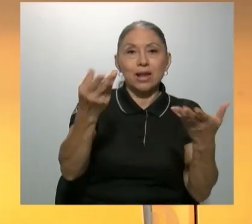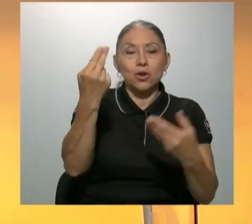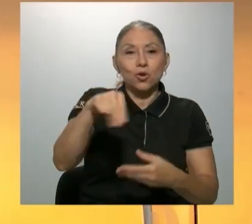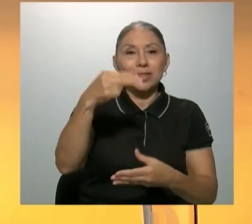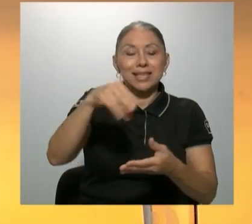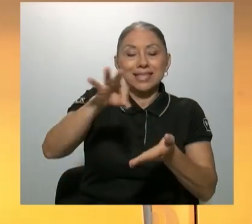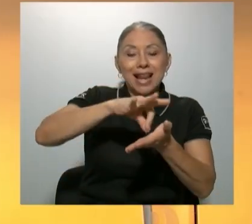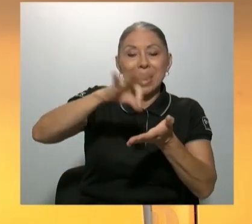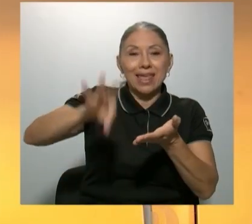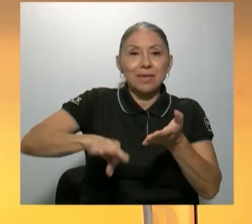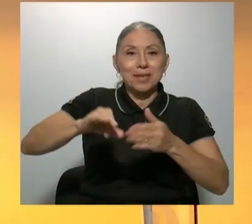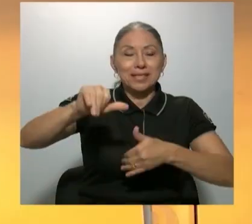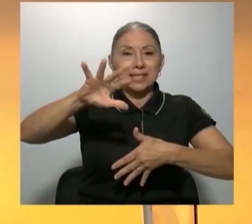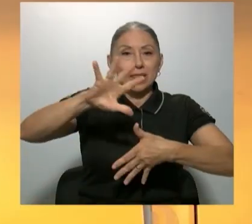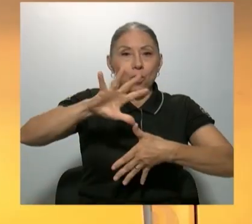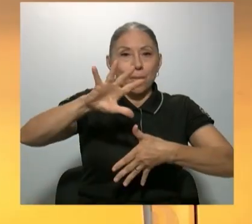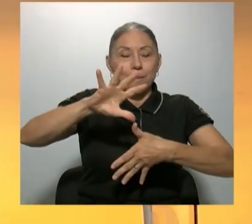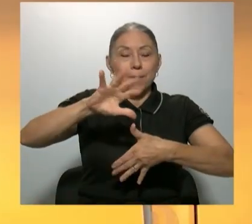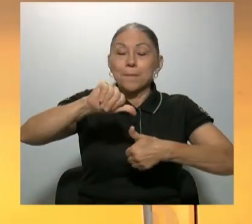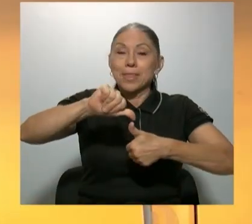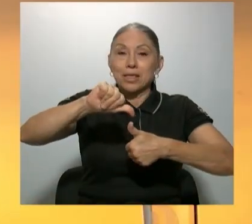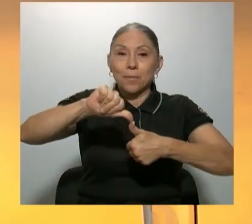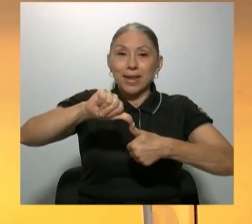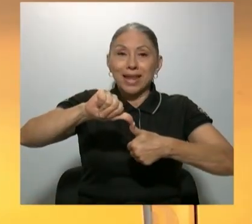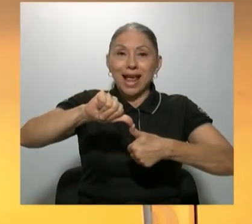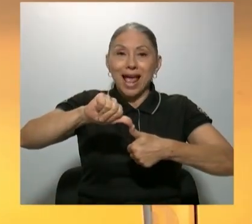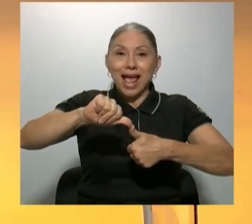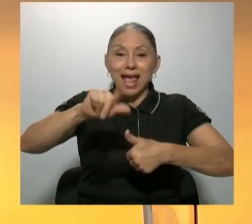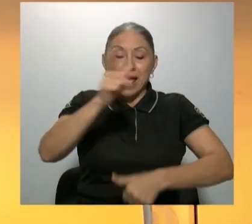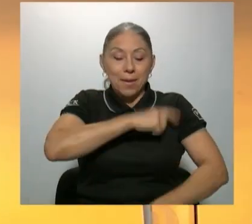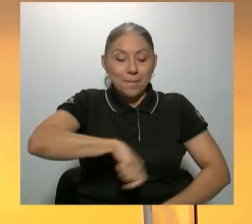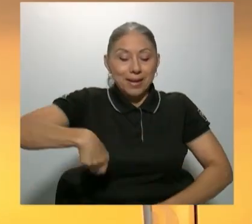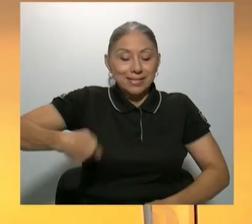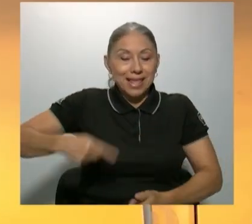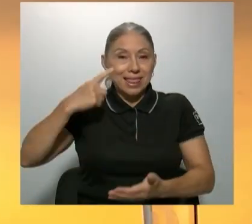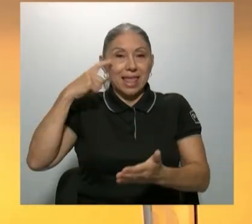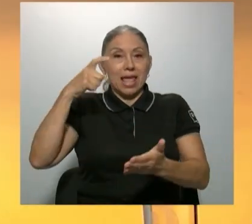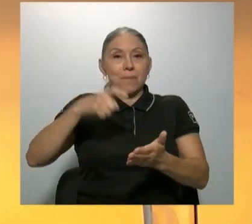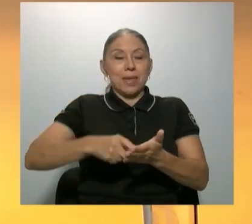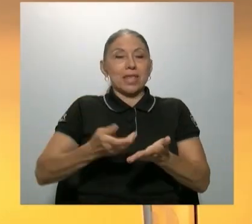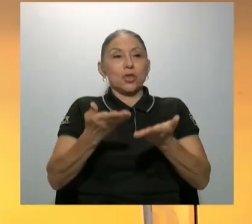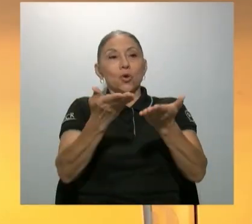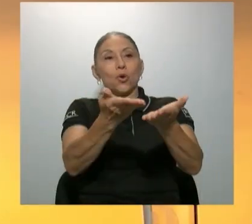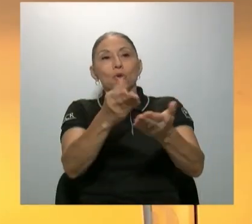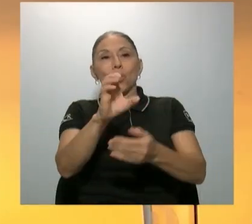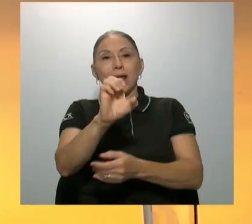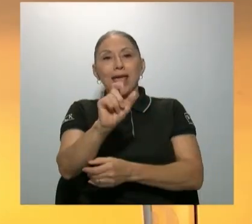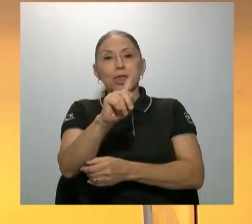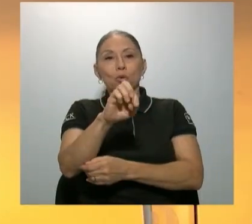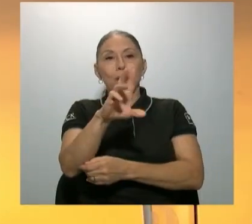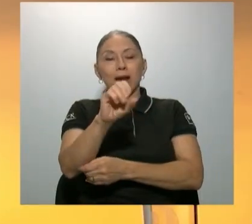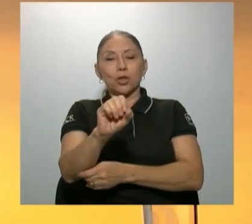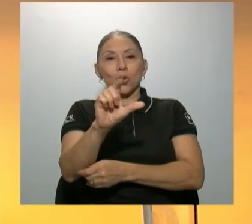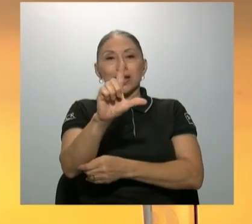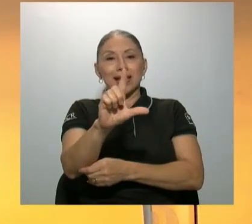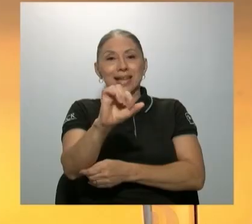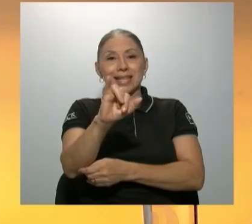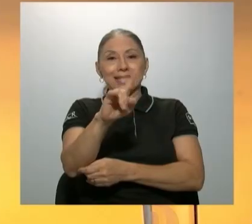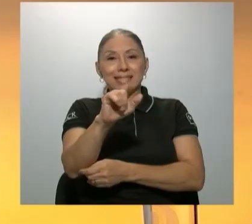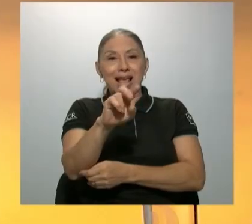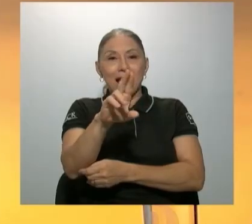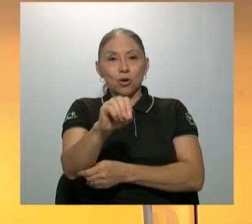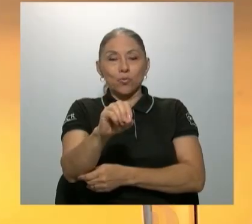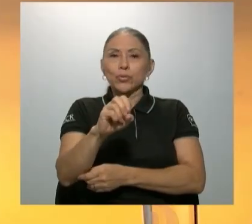Centroamérica, de la cual es presidente emérito don Eduardo Lizano y ha sido 2 o 3 veces presidente